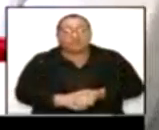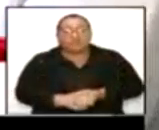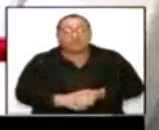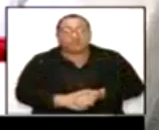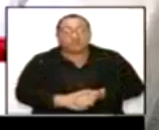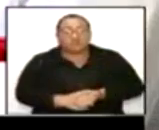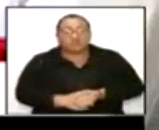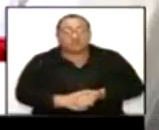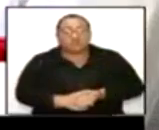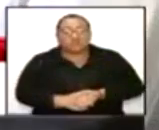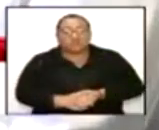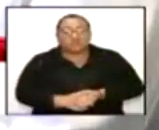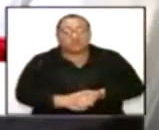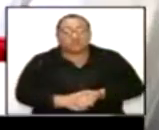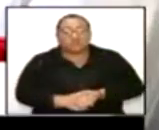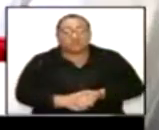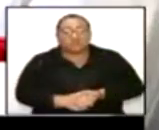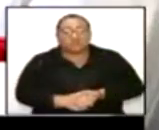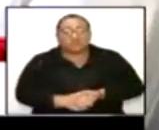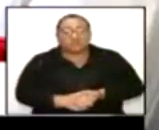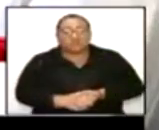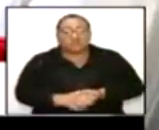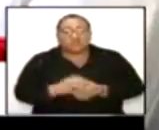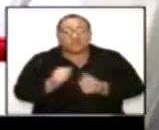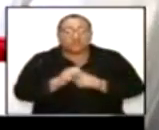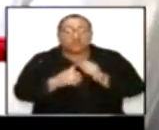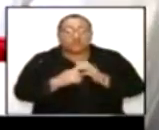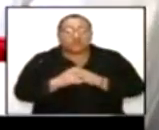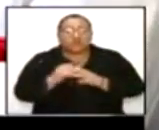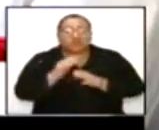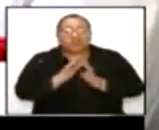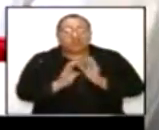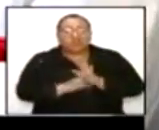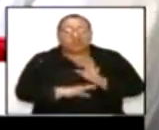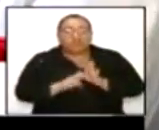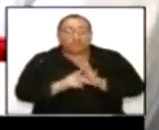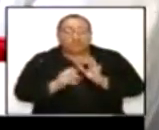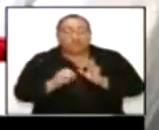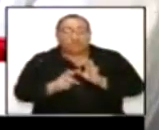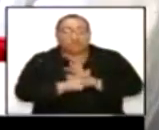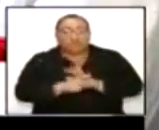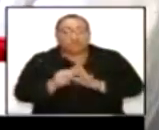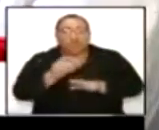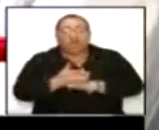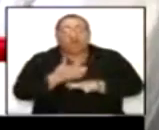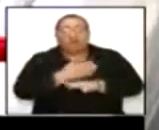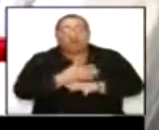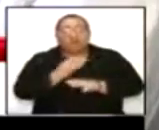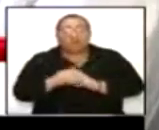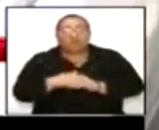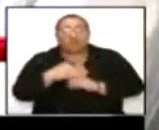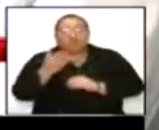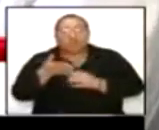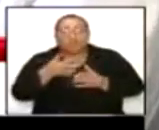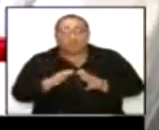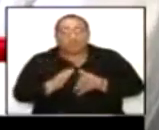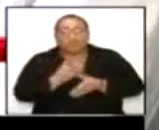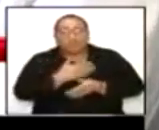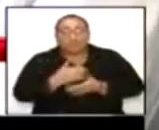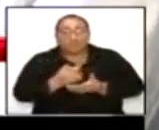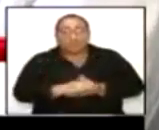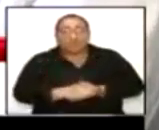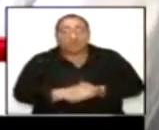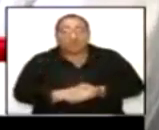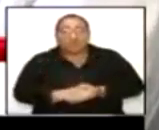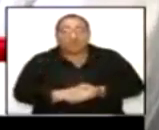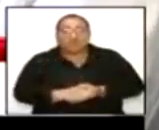de la convención que hacen alusión habla del cuidado y la protección, incluso la debida protección legal, tanto antes como después del nacimiento, presidente.